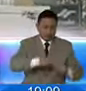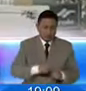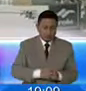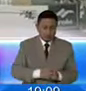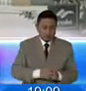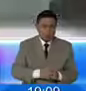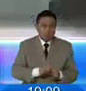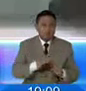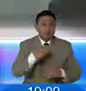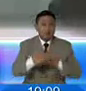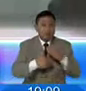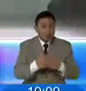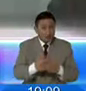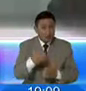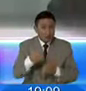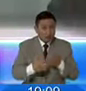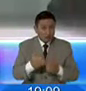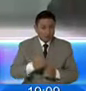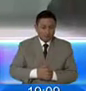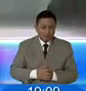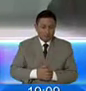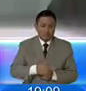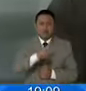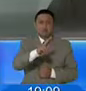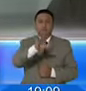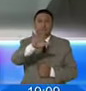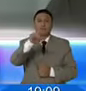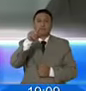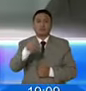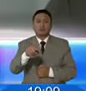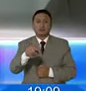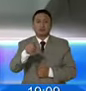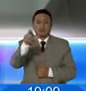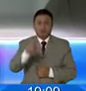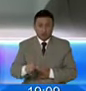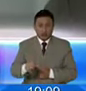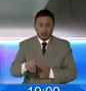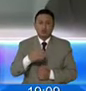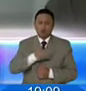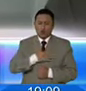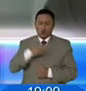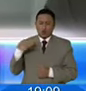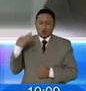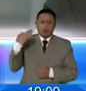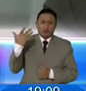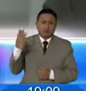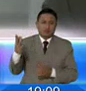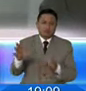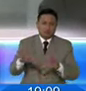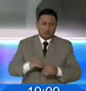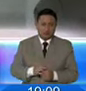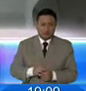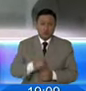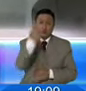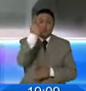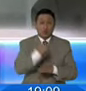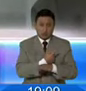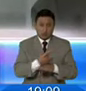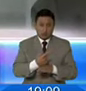agravó. Se anotan más de 25 mil personas en el sector público, en el plazo de una semana.